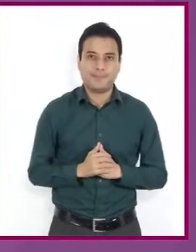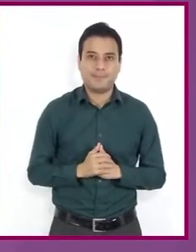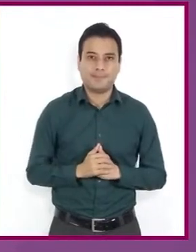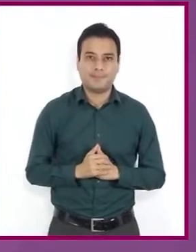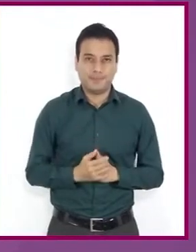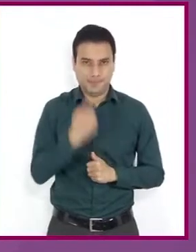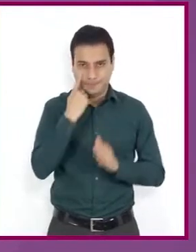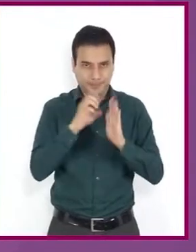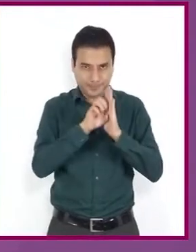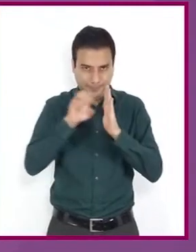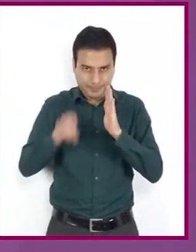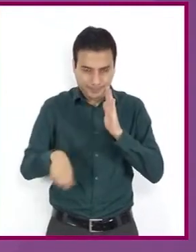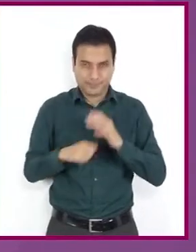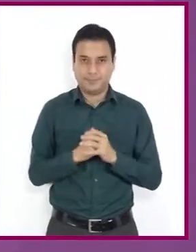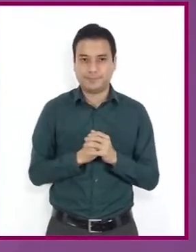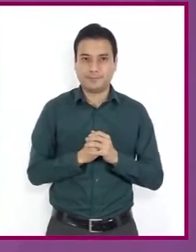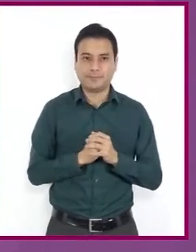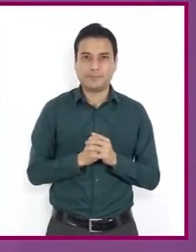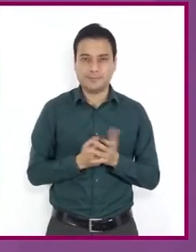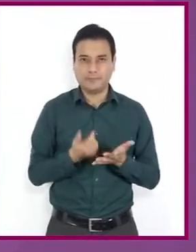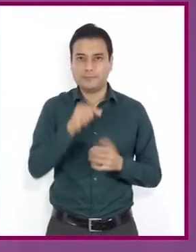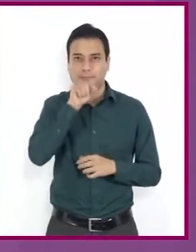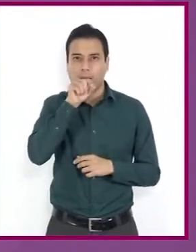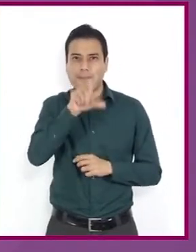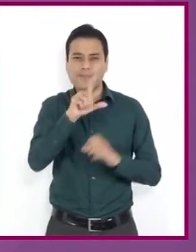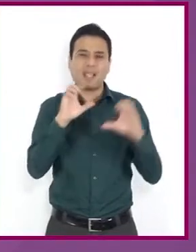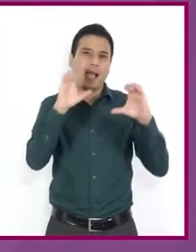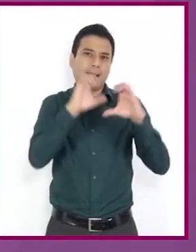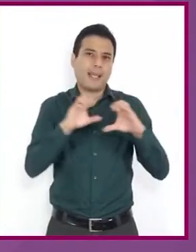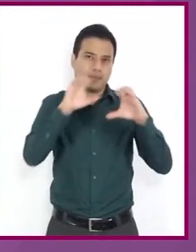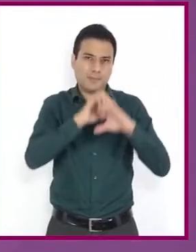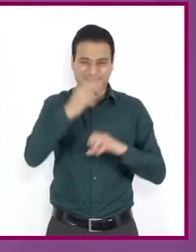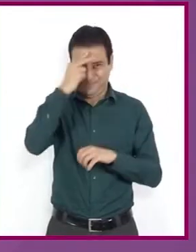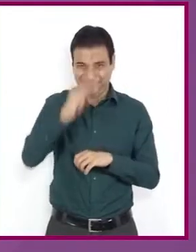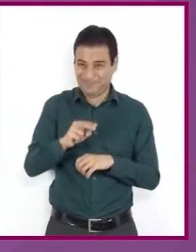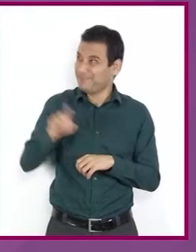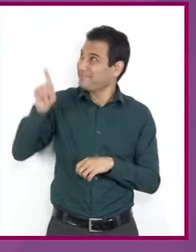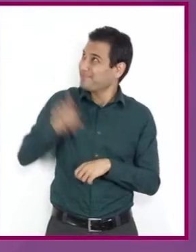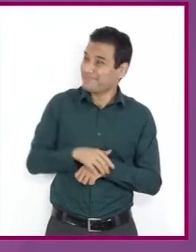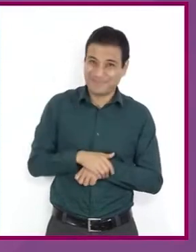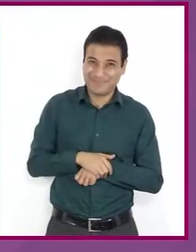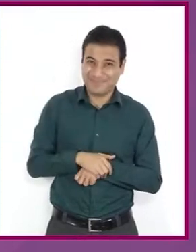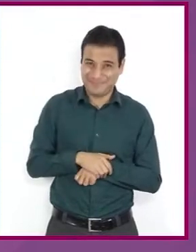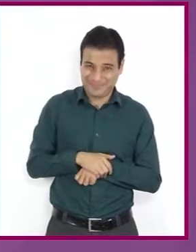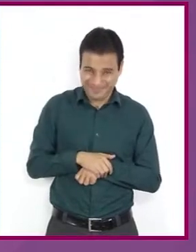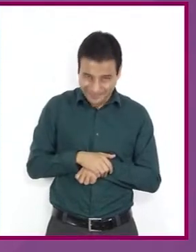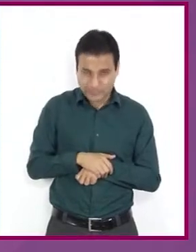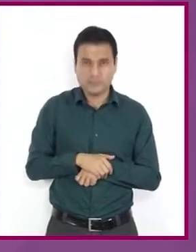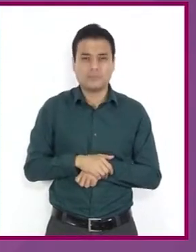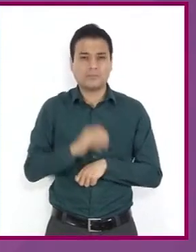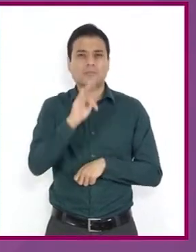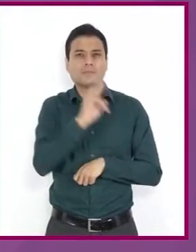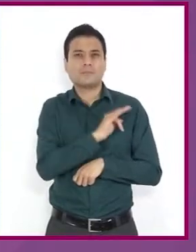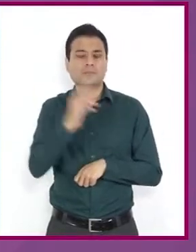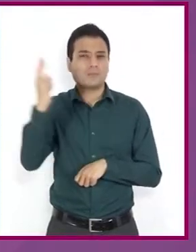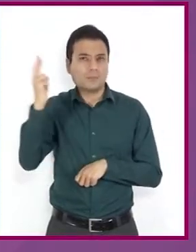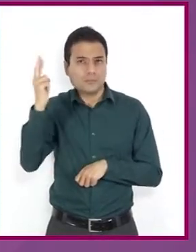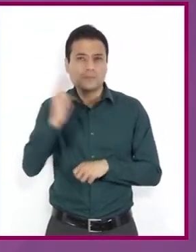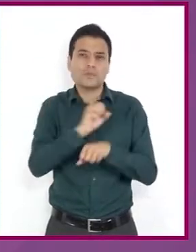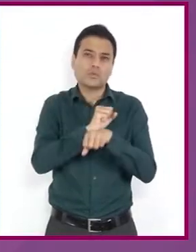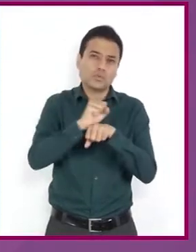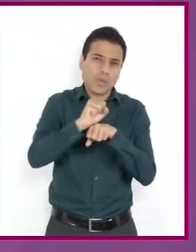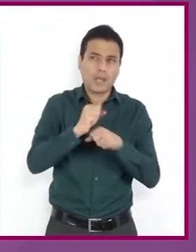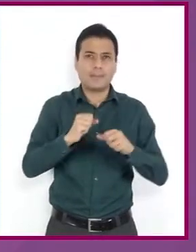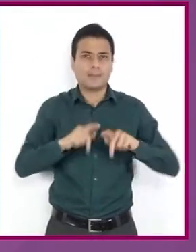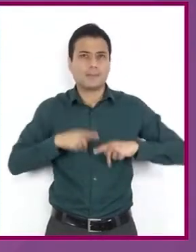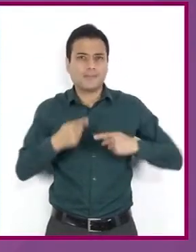Por ejemplo, el sonido o canto que emite el gorrión mexicano cambia de frecuencia e intensidad de acuerdo con el